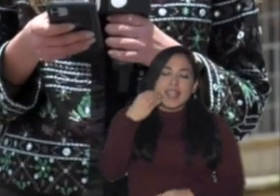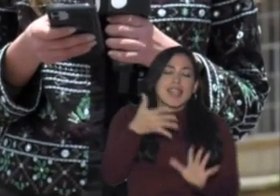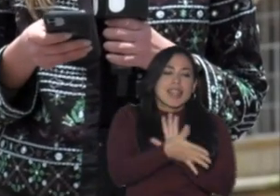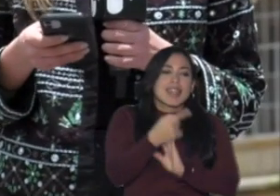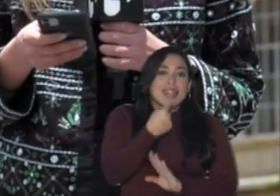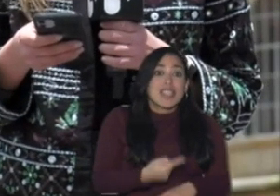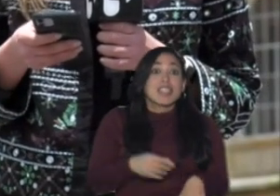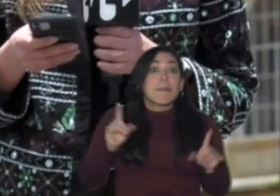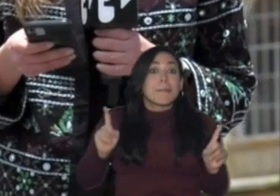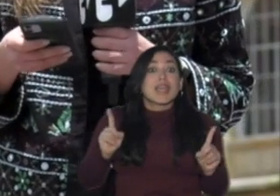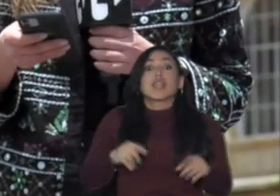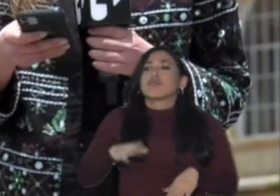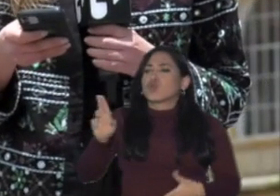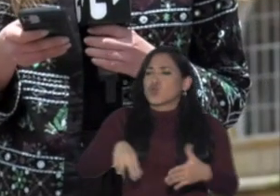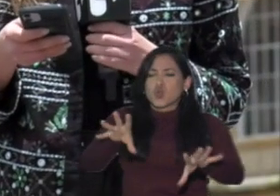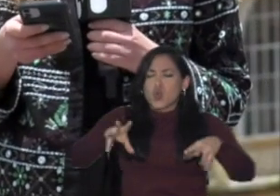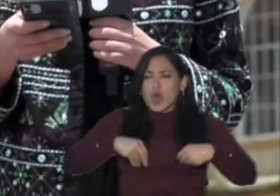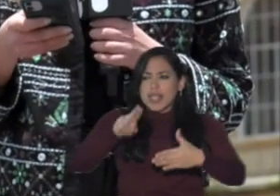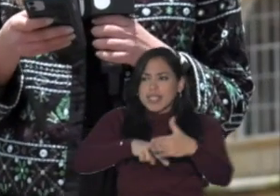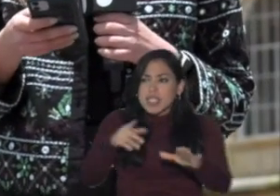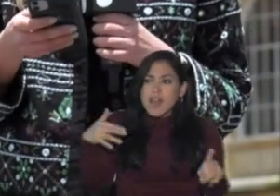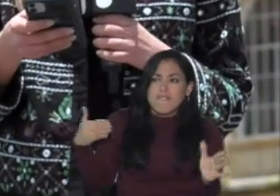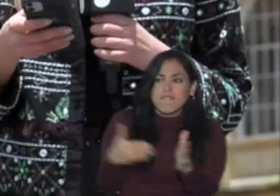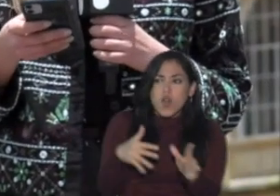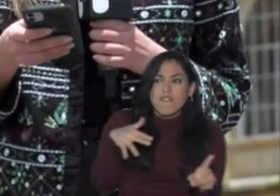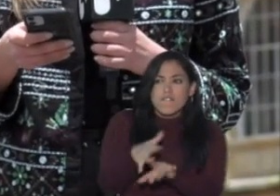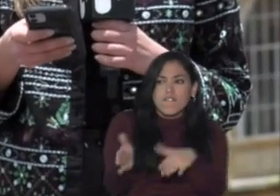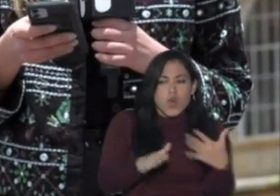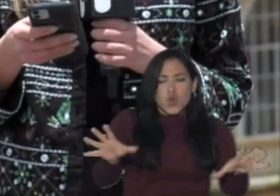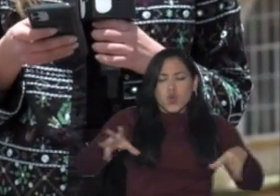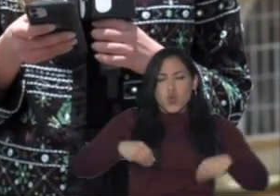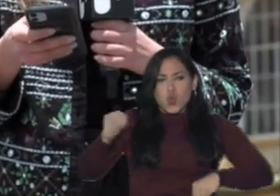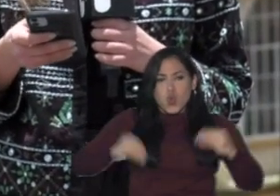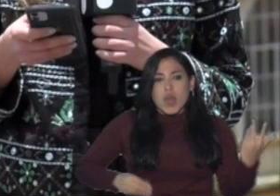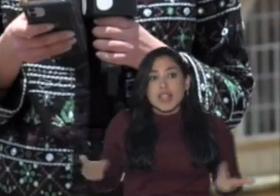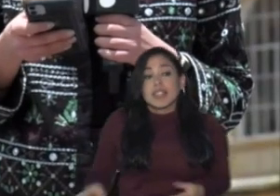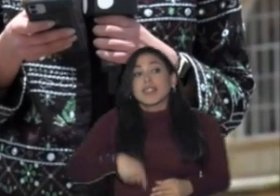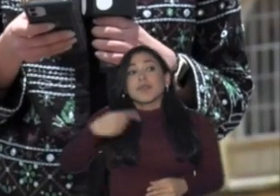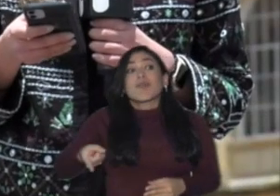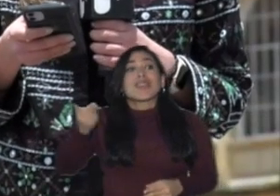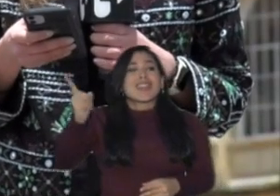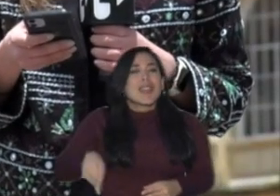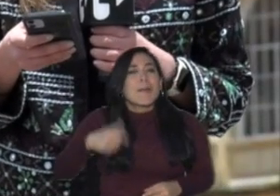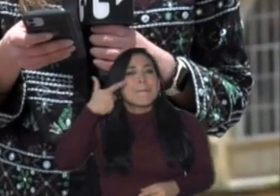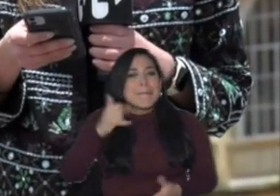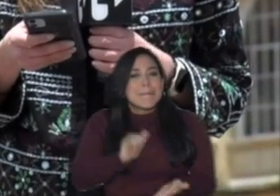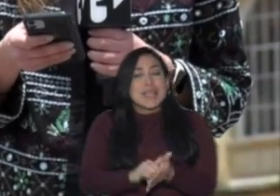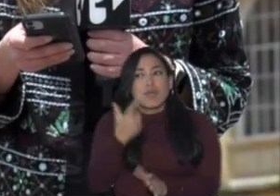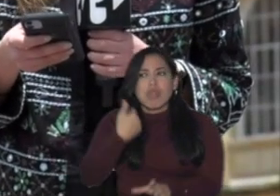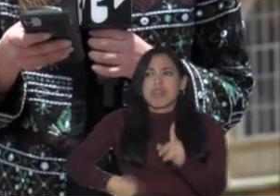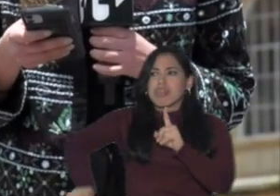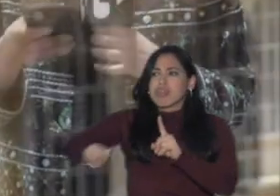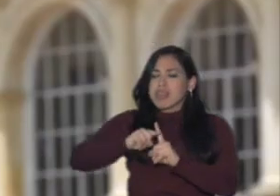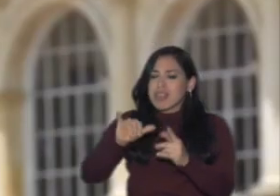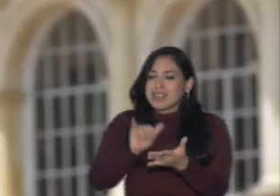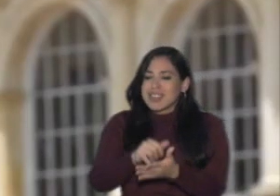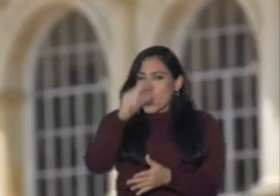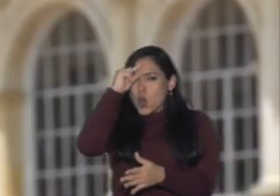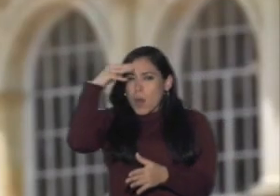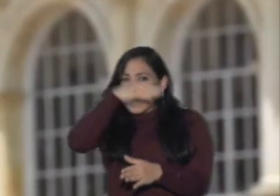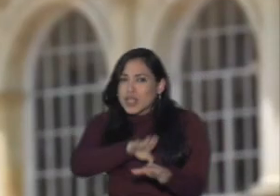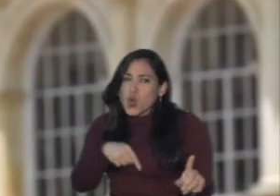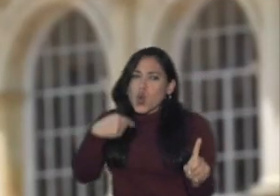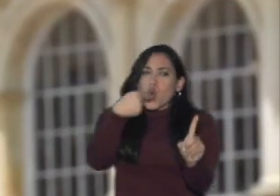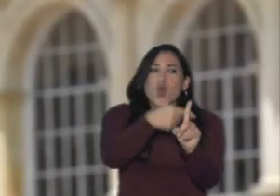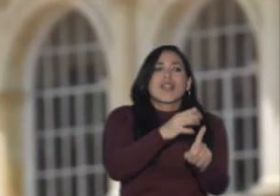Duque, que en todo caso rechazó este hecho. Quien también rechazó este supuesto atentado contra el candidato